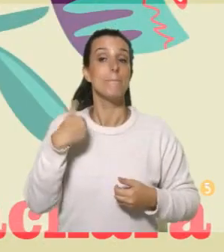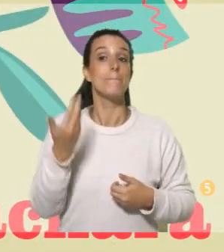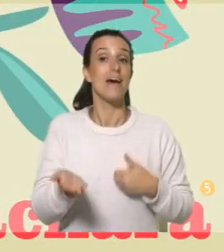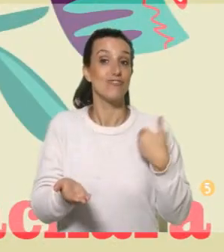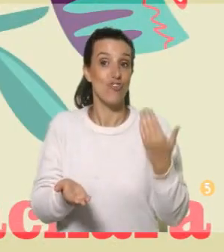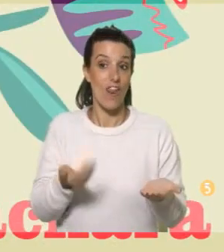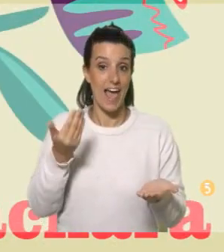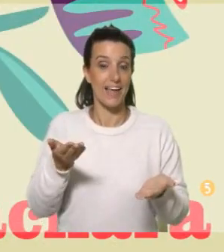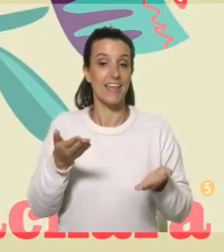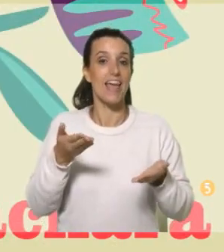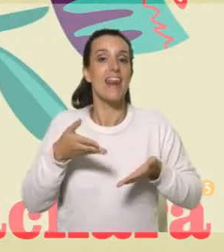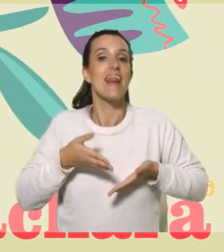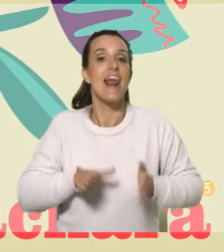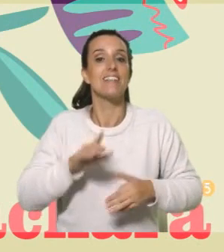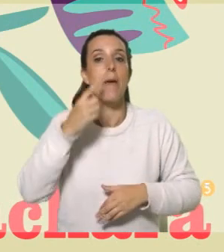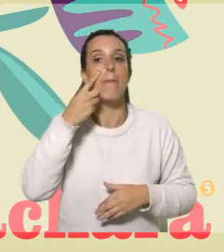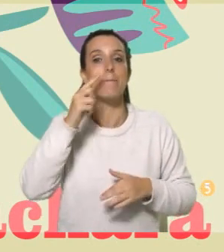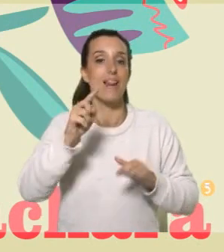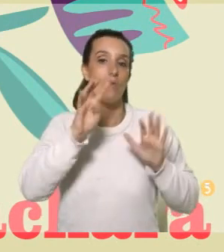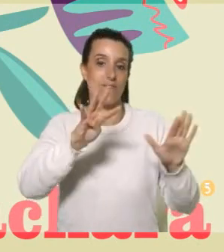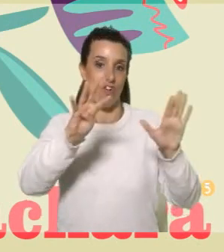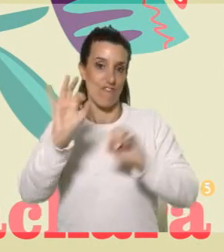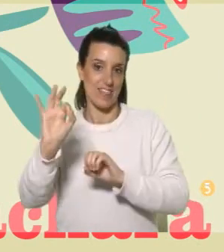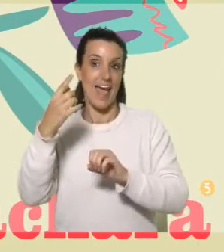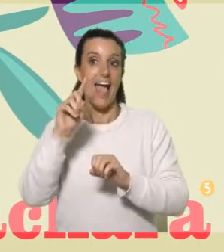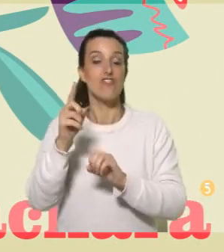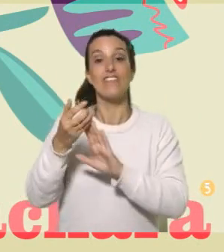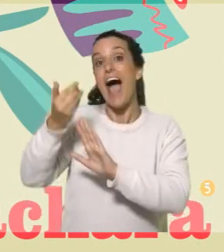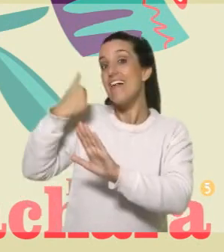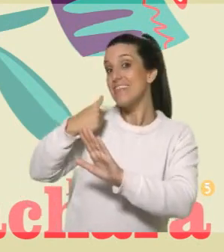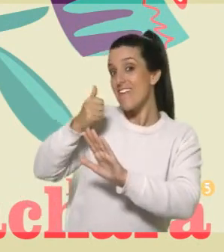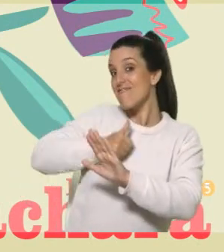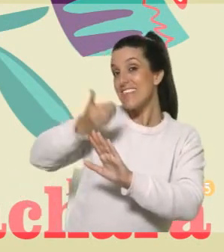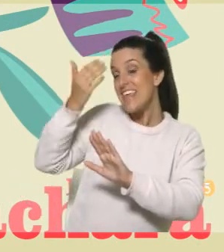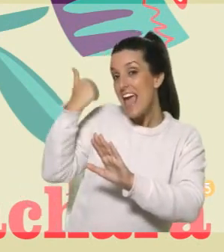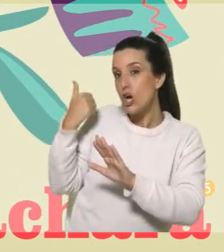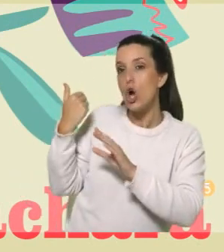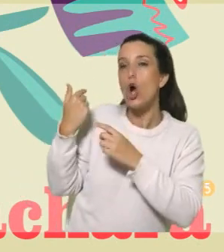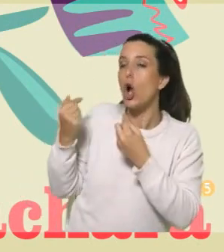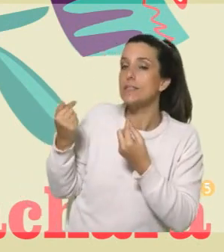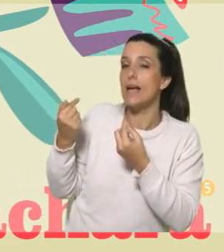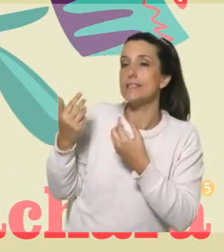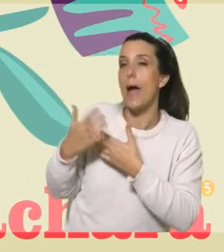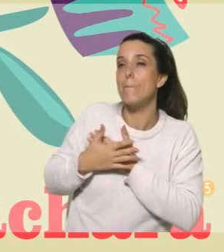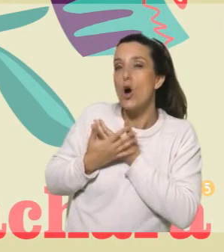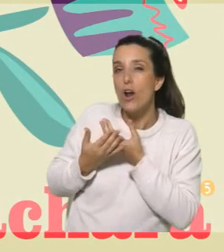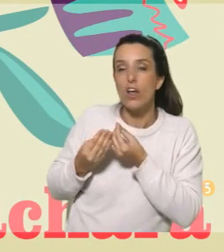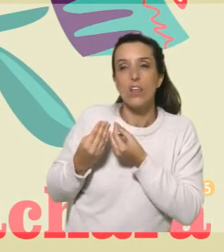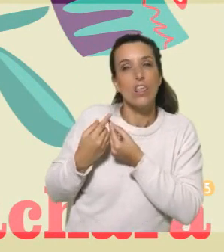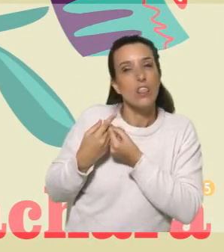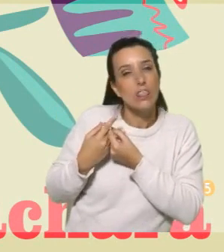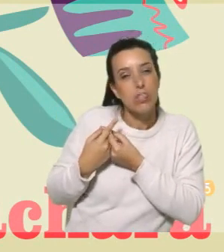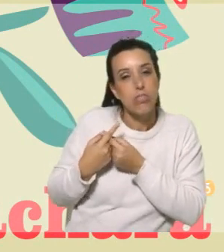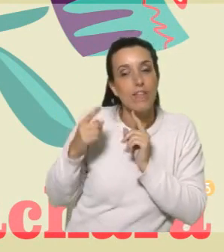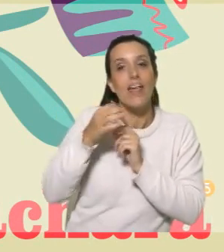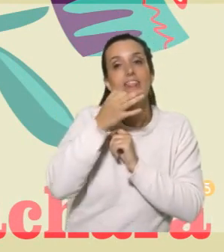son nacidos en la década del 90 entonces están atravesados por toda esta cuestión de lo líquido no del amor líquido que que